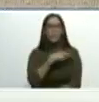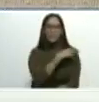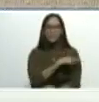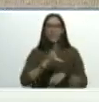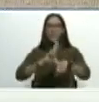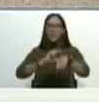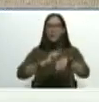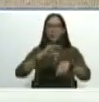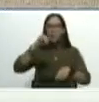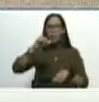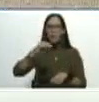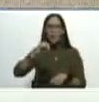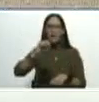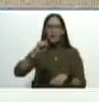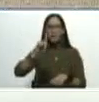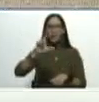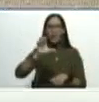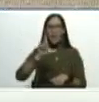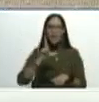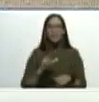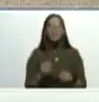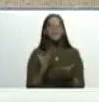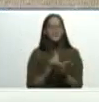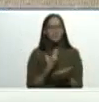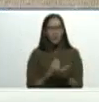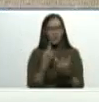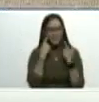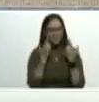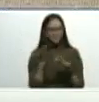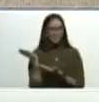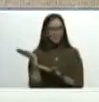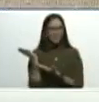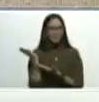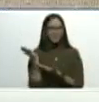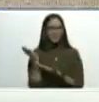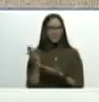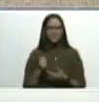Doctor Manuel Núñez Tovar en Maturín. Adelante, Ernesto.